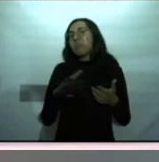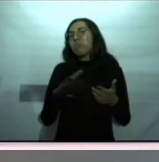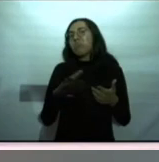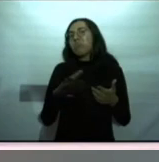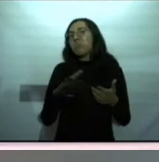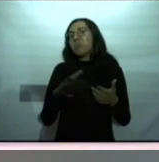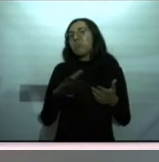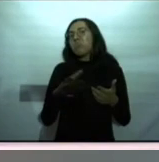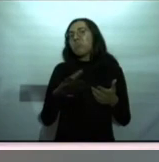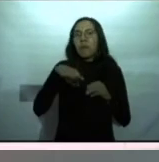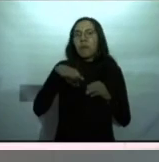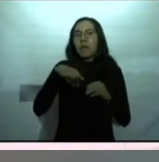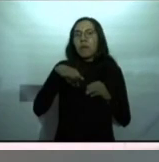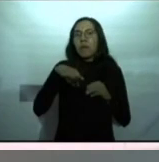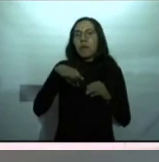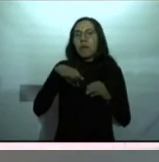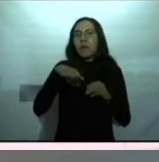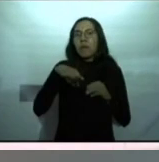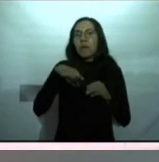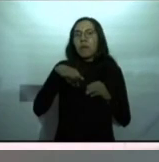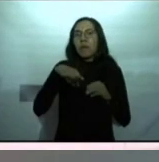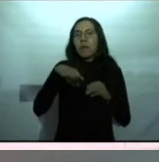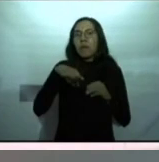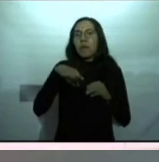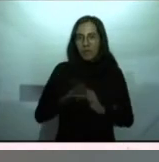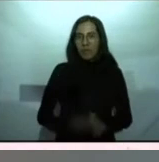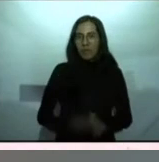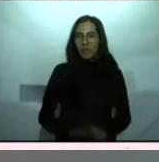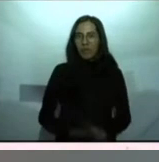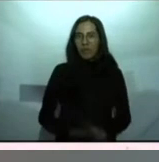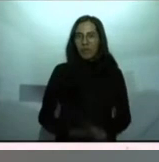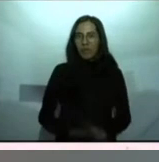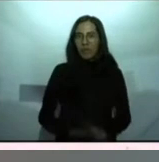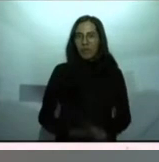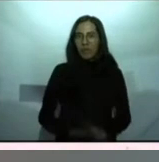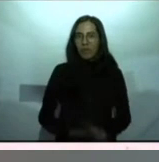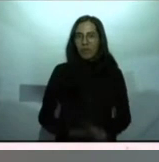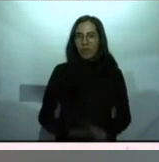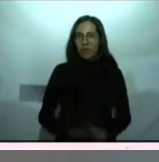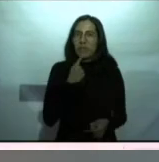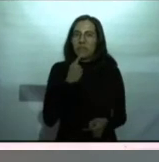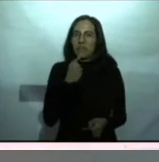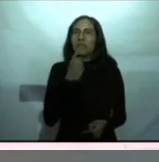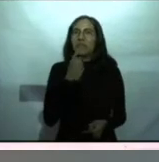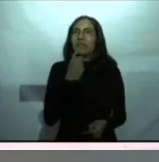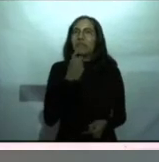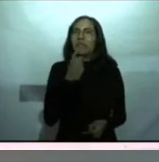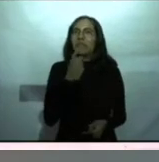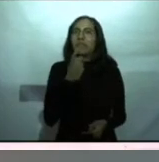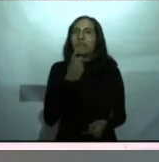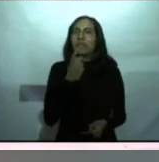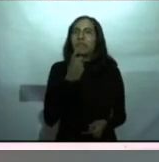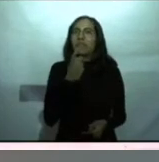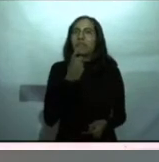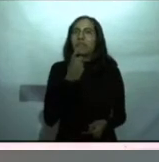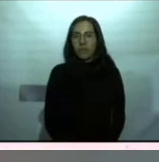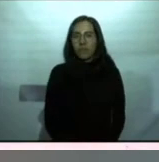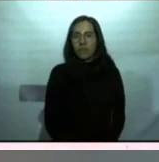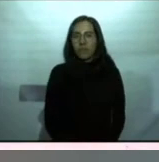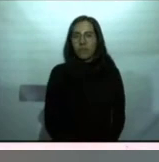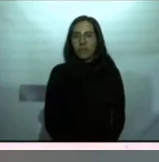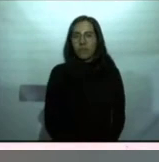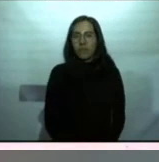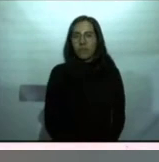El presidente le decía, antes de que llegara el presidente López Obrador, decían que si aumentaba